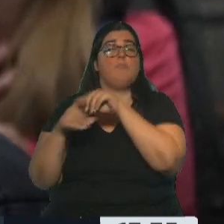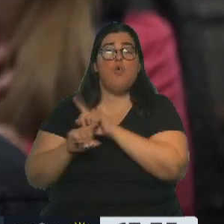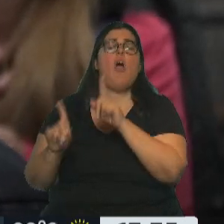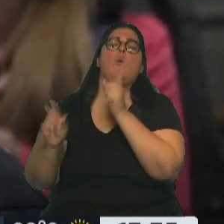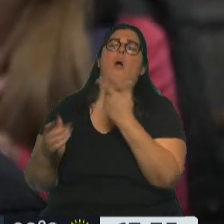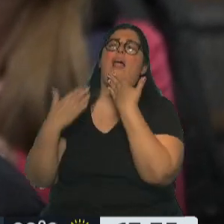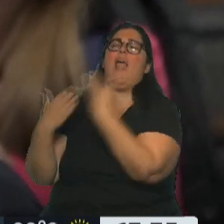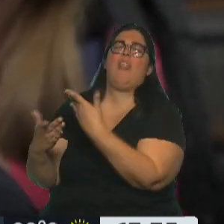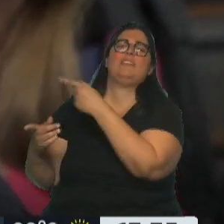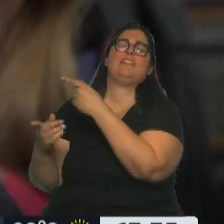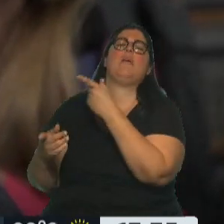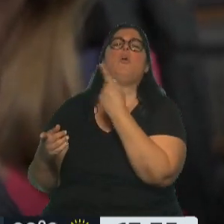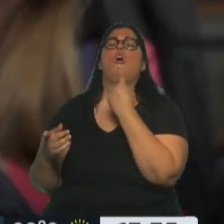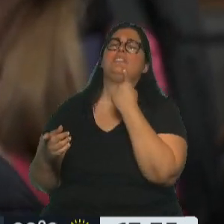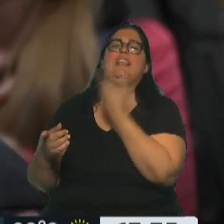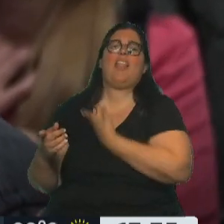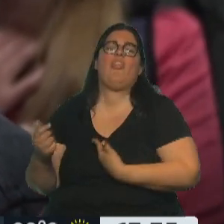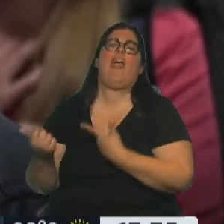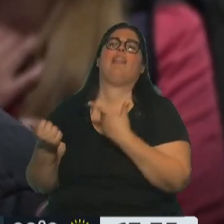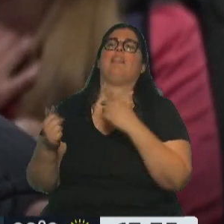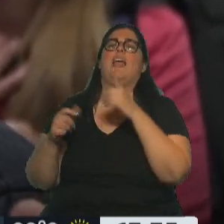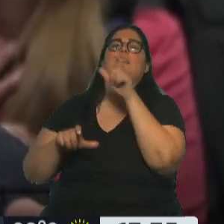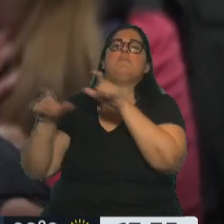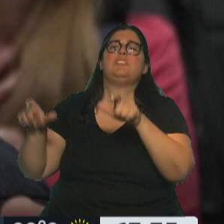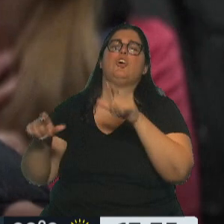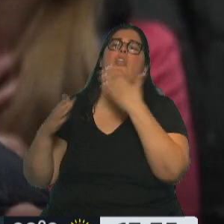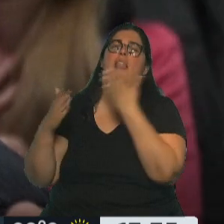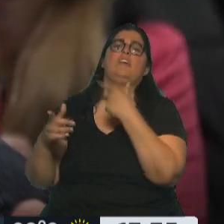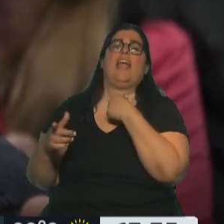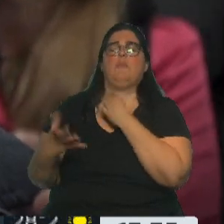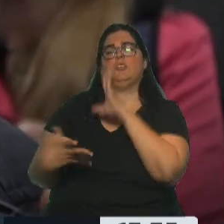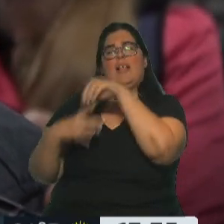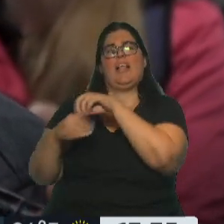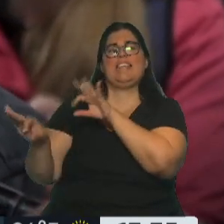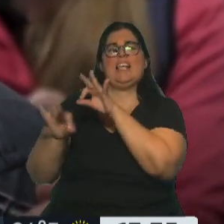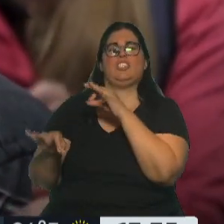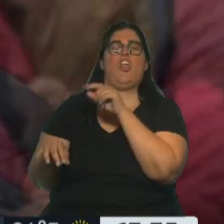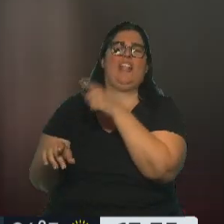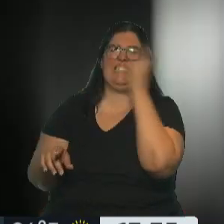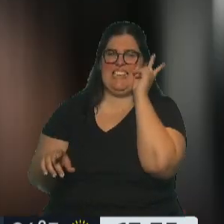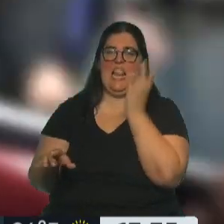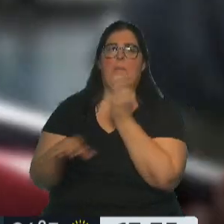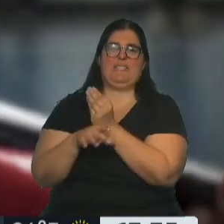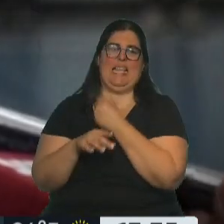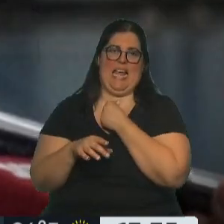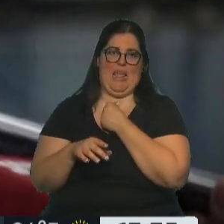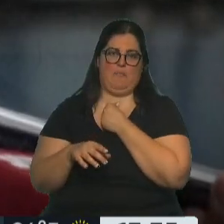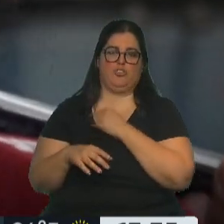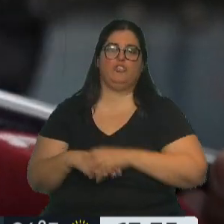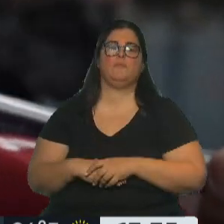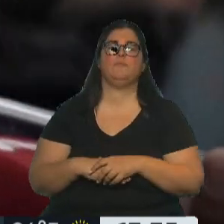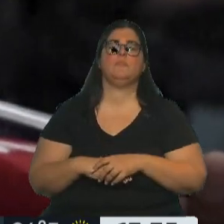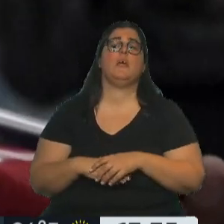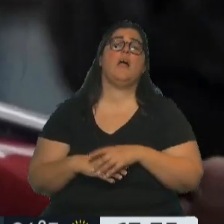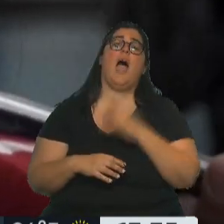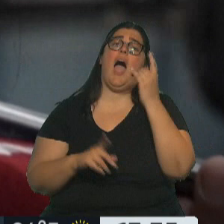los alcaldes, a los abogados, a todo el mundo. Queremos ser un integrante más de las Diablas y poder representar a Chile. Hay decisiones que se deben